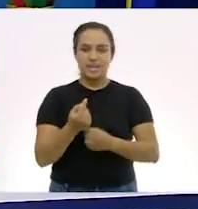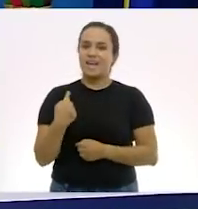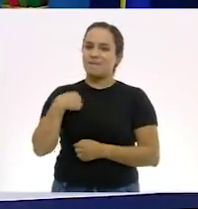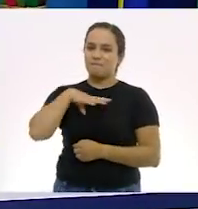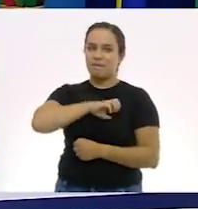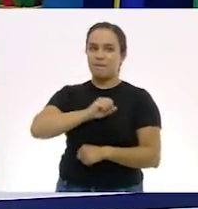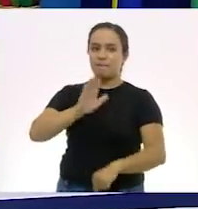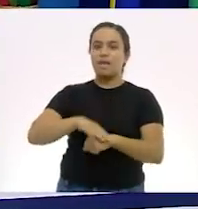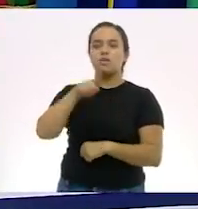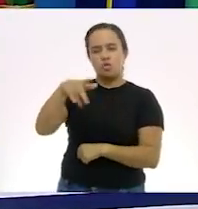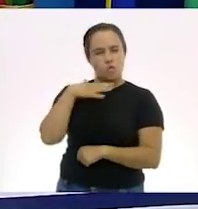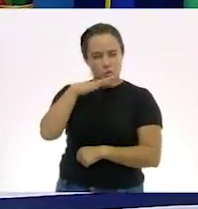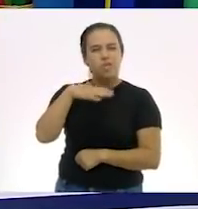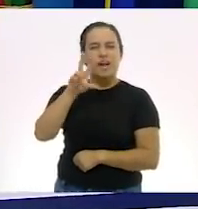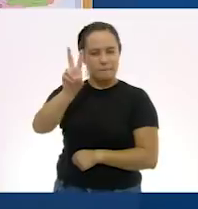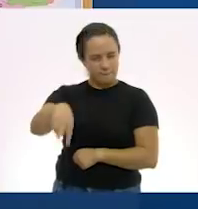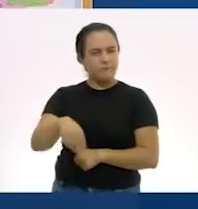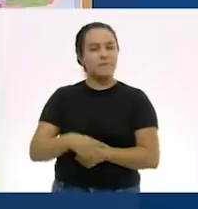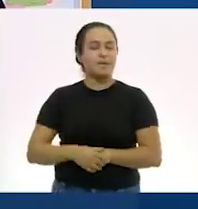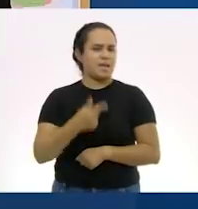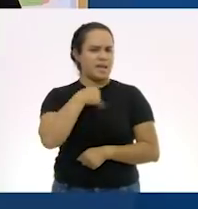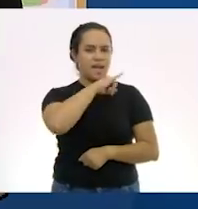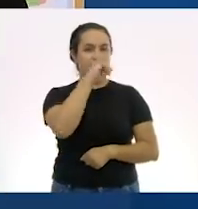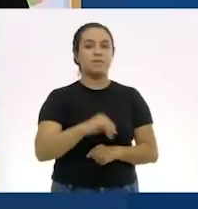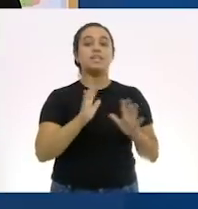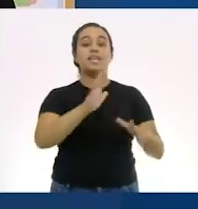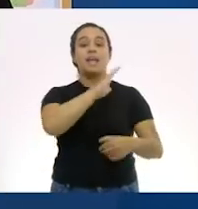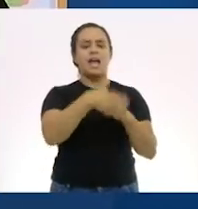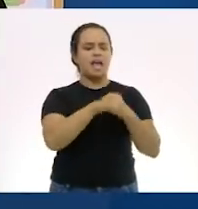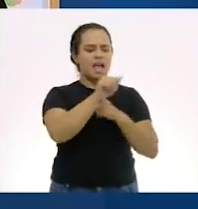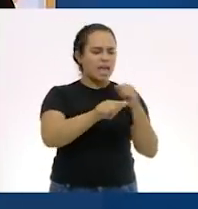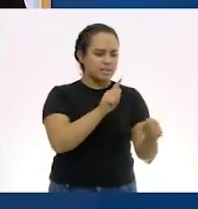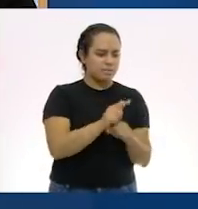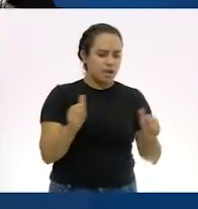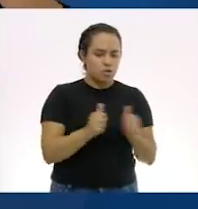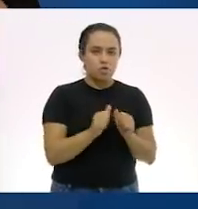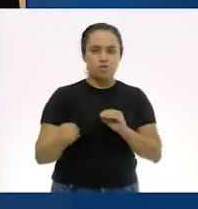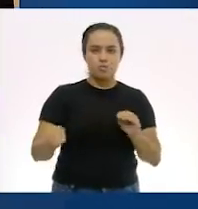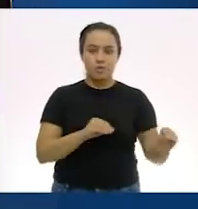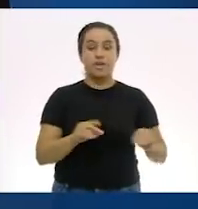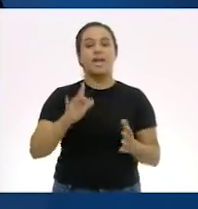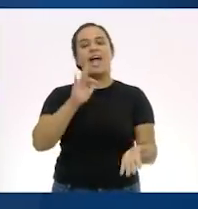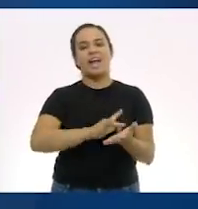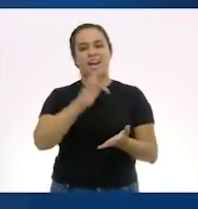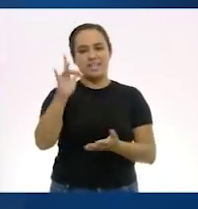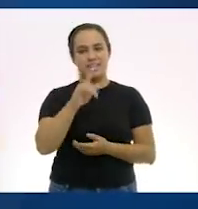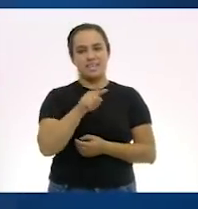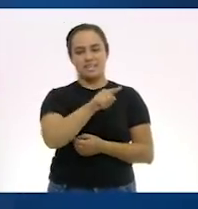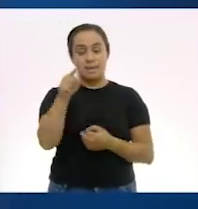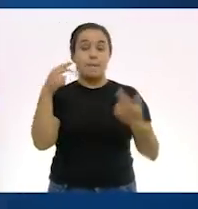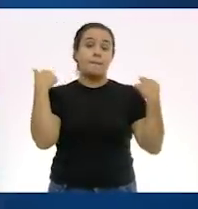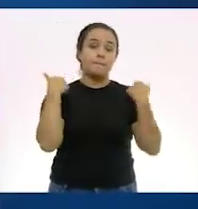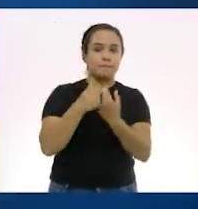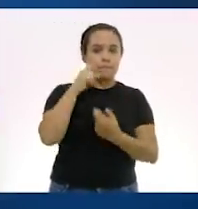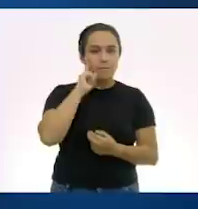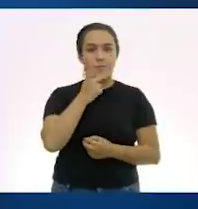trabajamos nuestra quinoesfera, trabajamos las direcciones y movimientos, sí. Trabajamos, bueno, en este caso, nuestro espacio personal, nuestro espacio